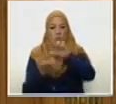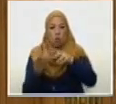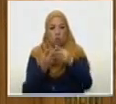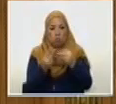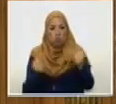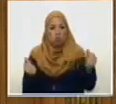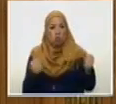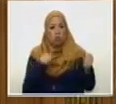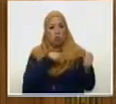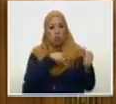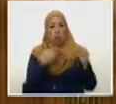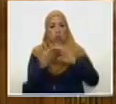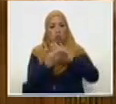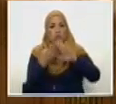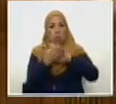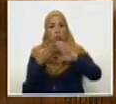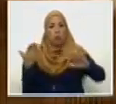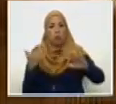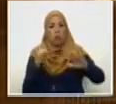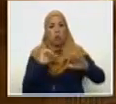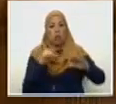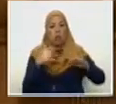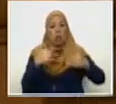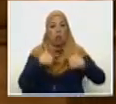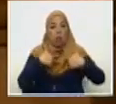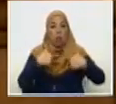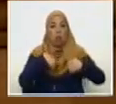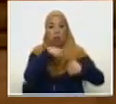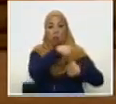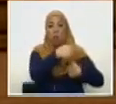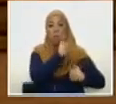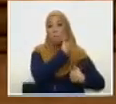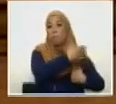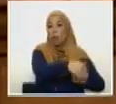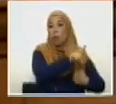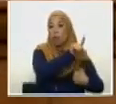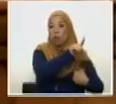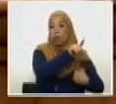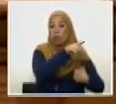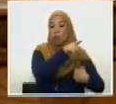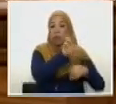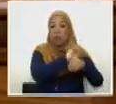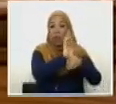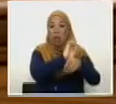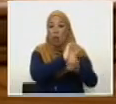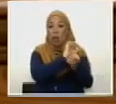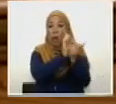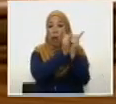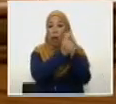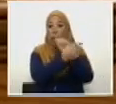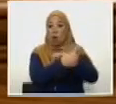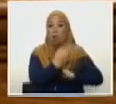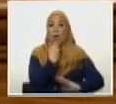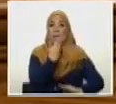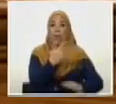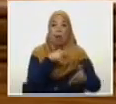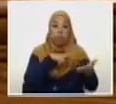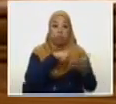Y cada vez que sufren una derrota, pues aceleran sus